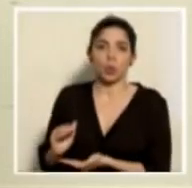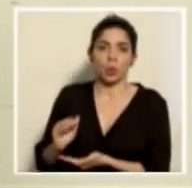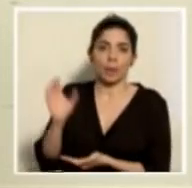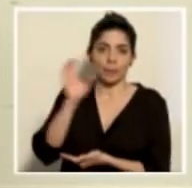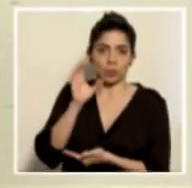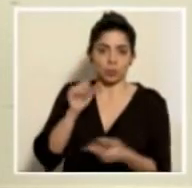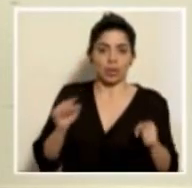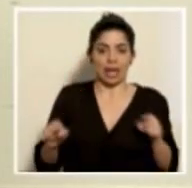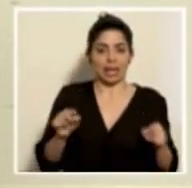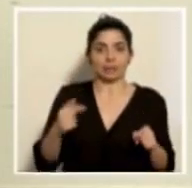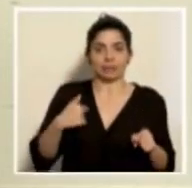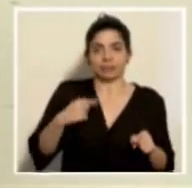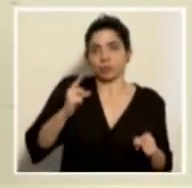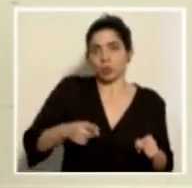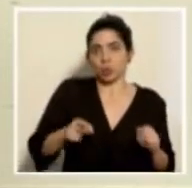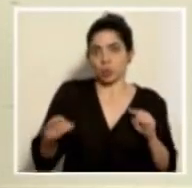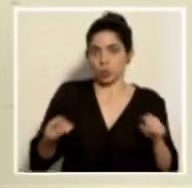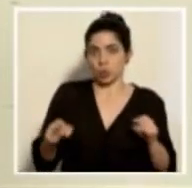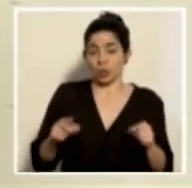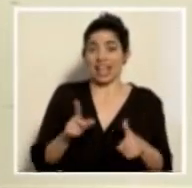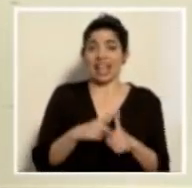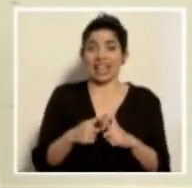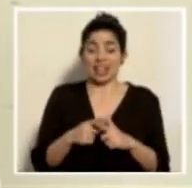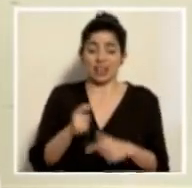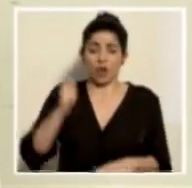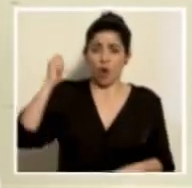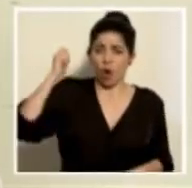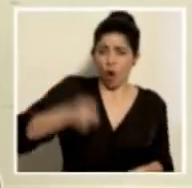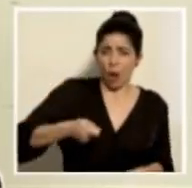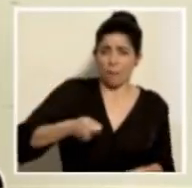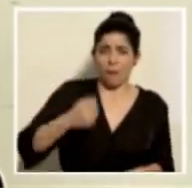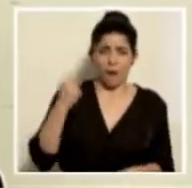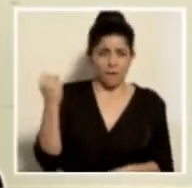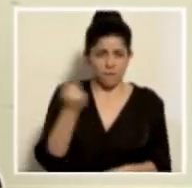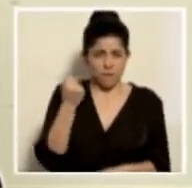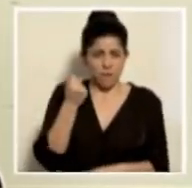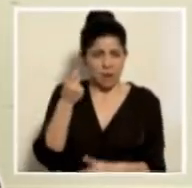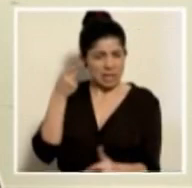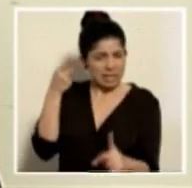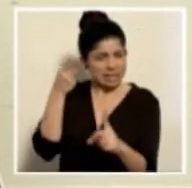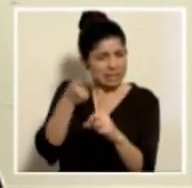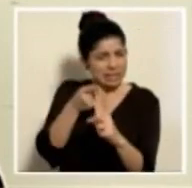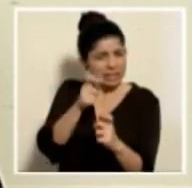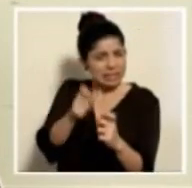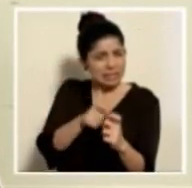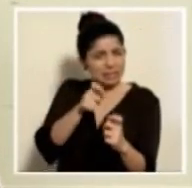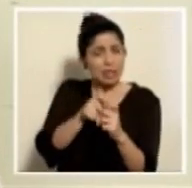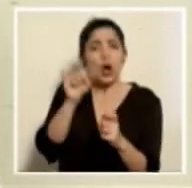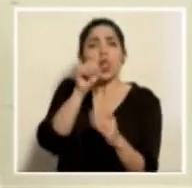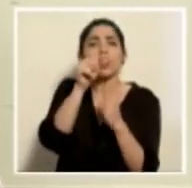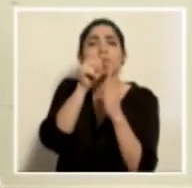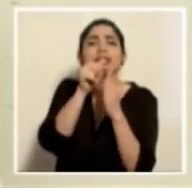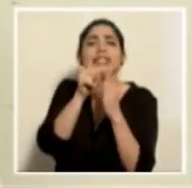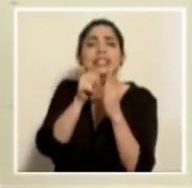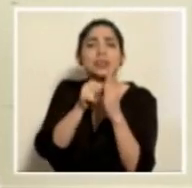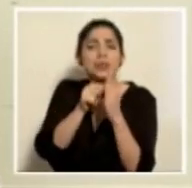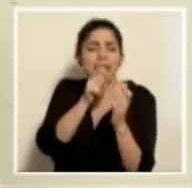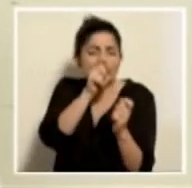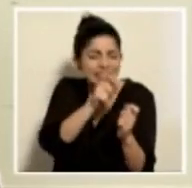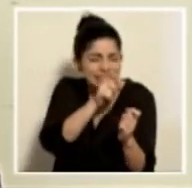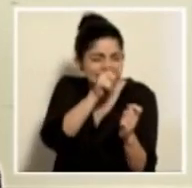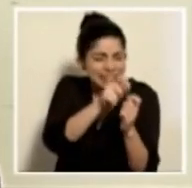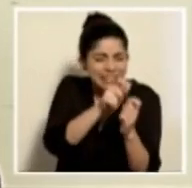Ese es el pedido expreso. Entonces tiene que ser un golpe fuerte, certero y quirúrgico también, bien